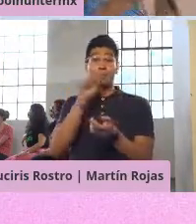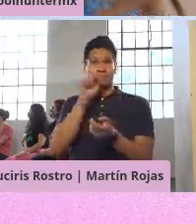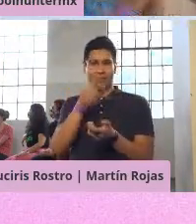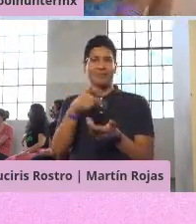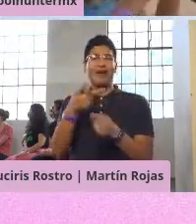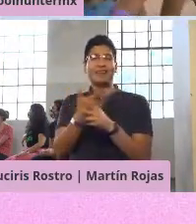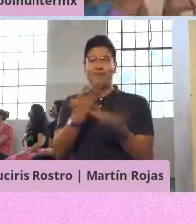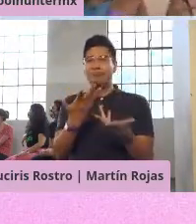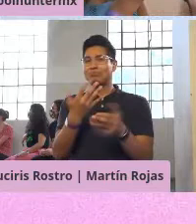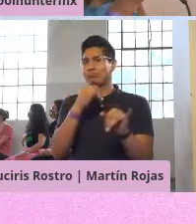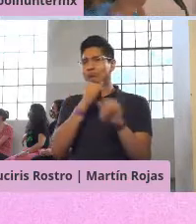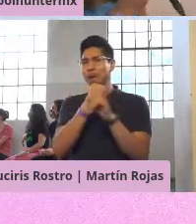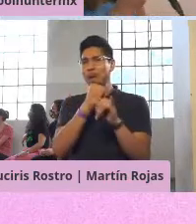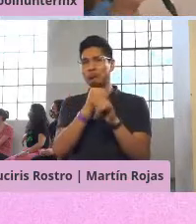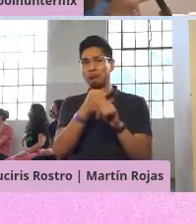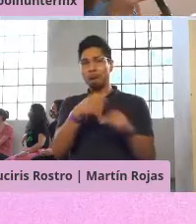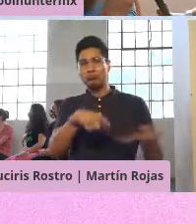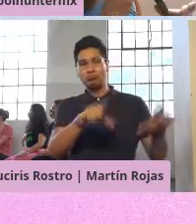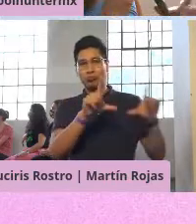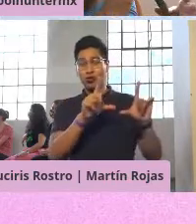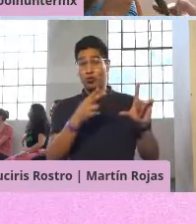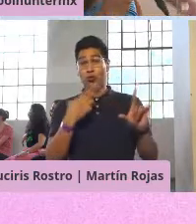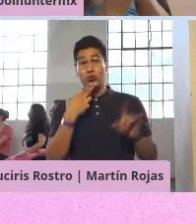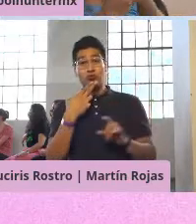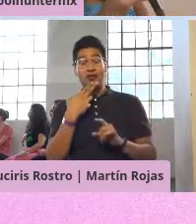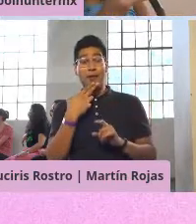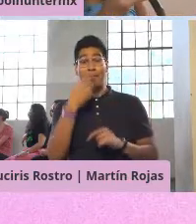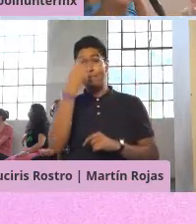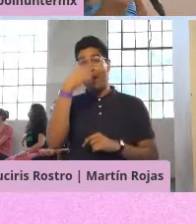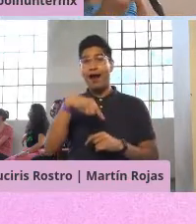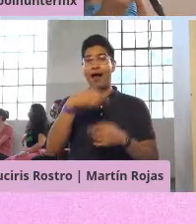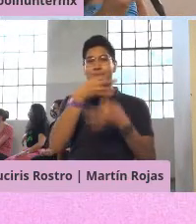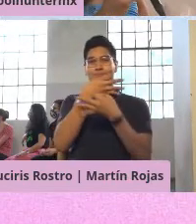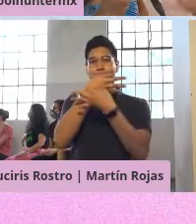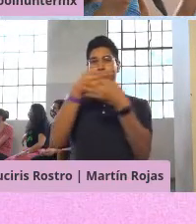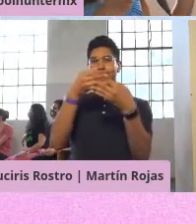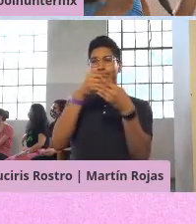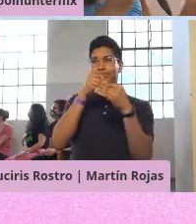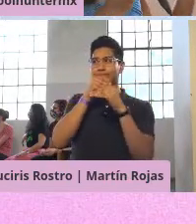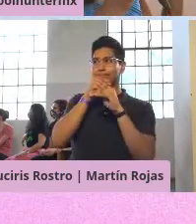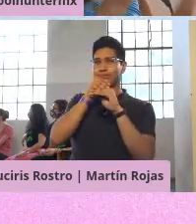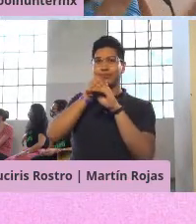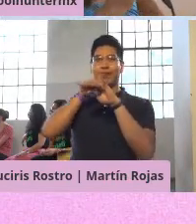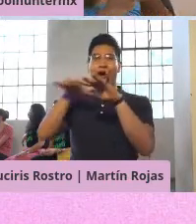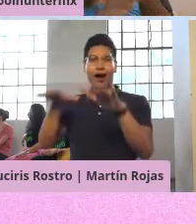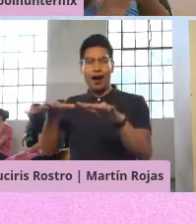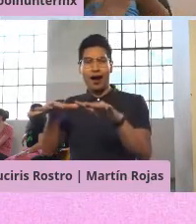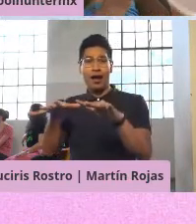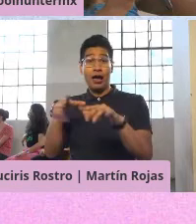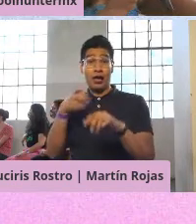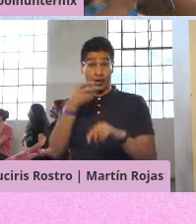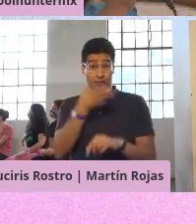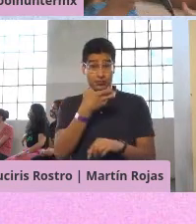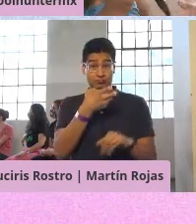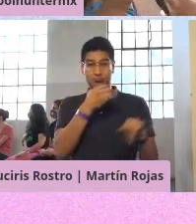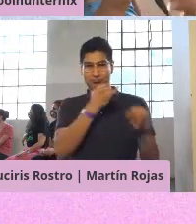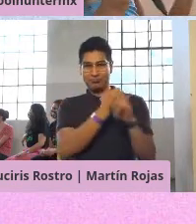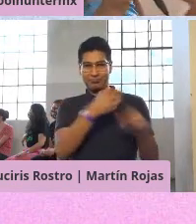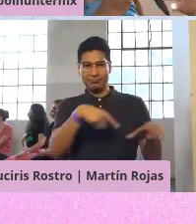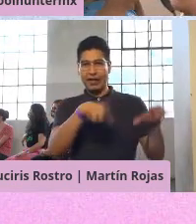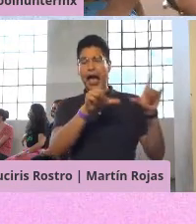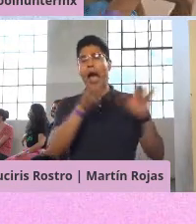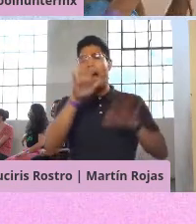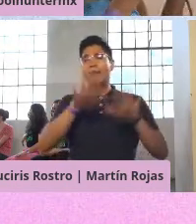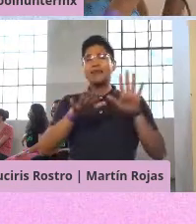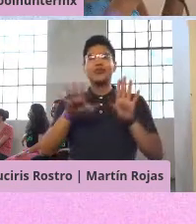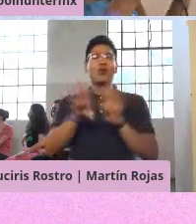límites, que es el internet, ¿no? O sea, ¿cómo posicionar estos mensajes y cómo convertir este espacio que también nos es